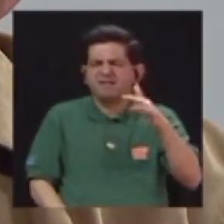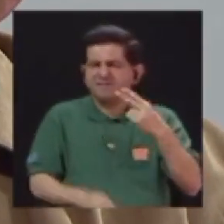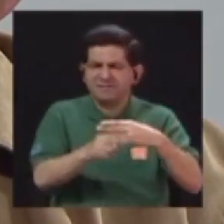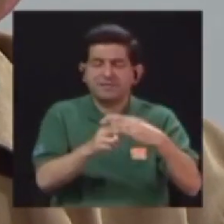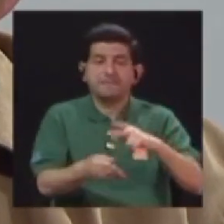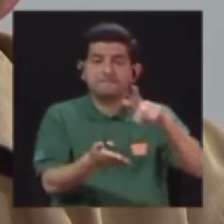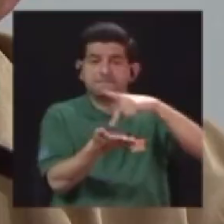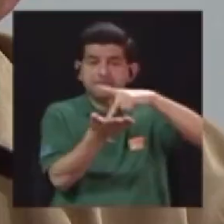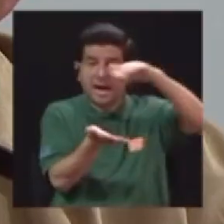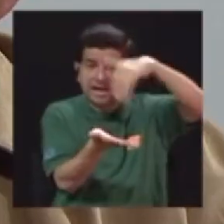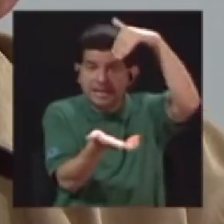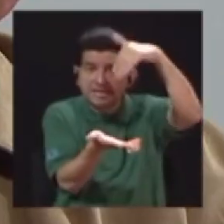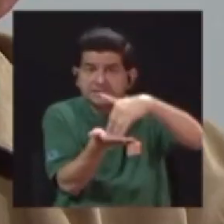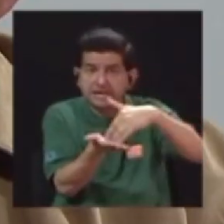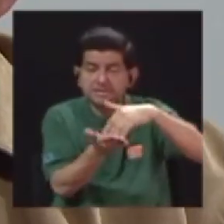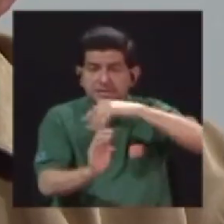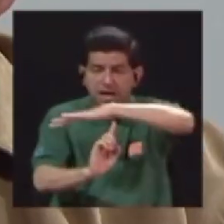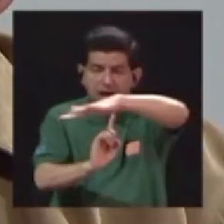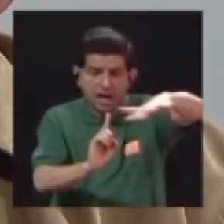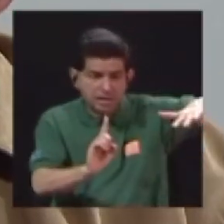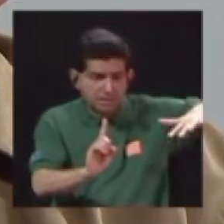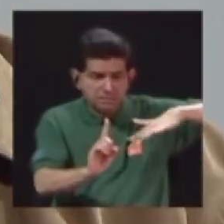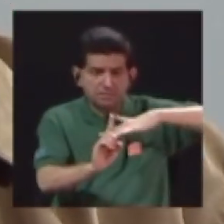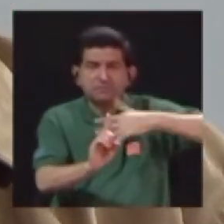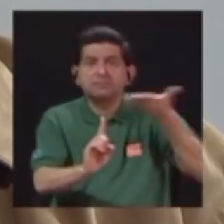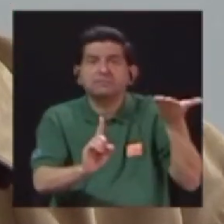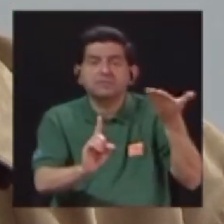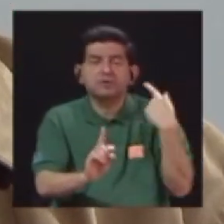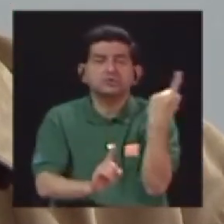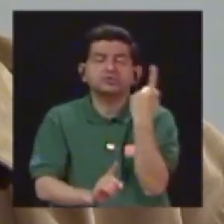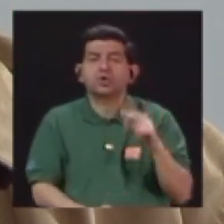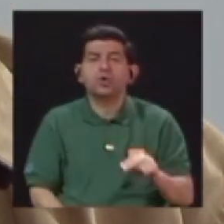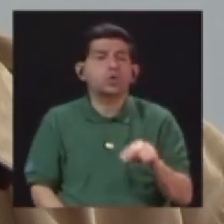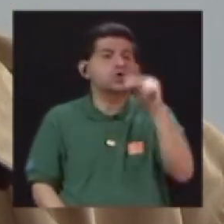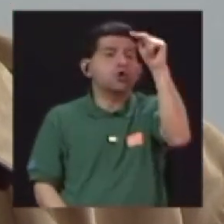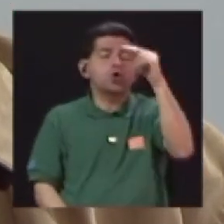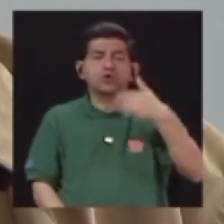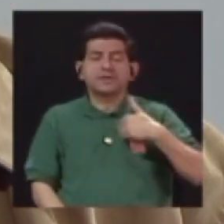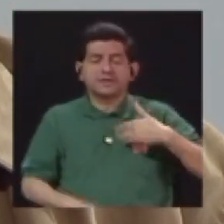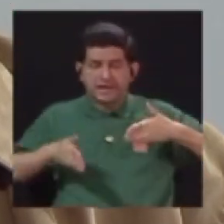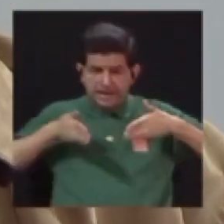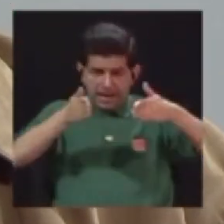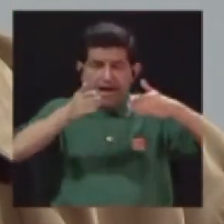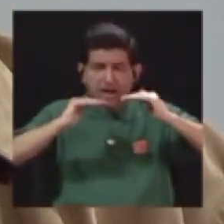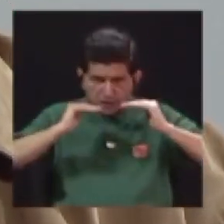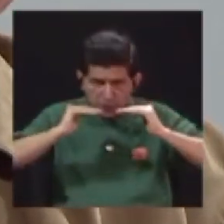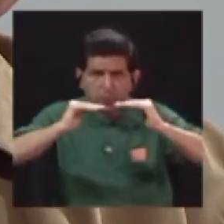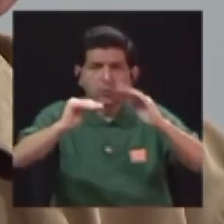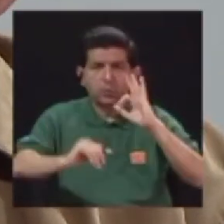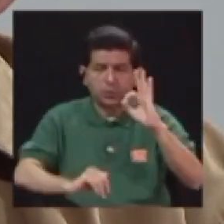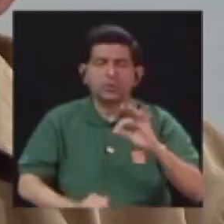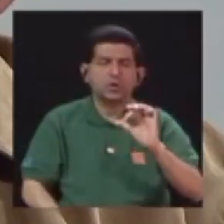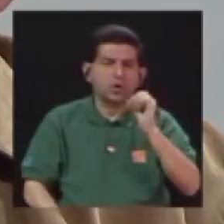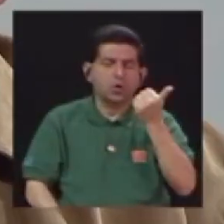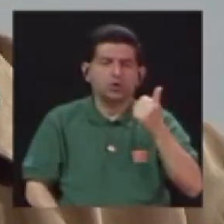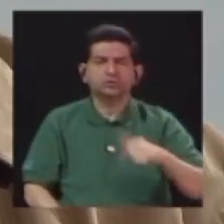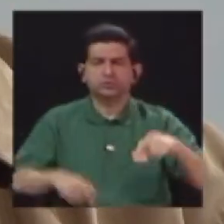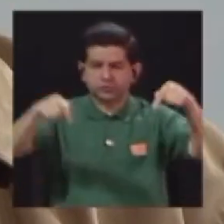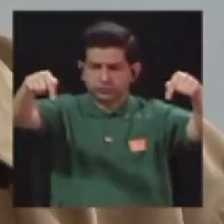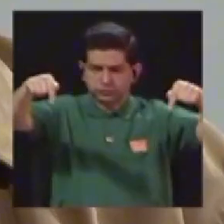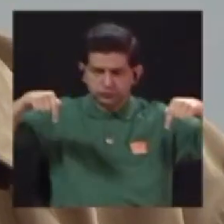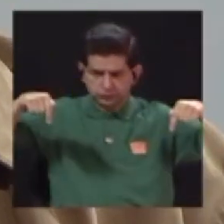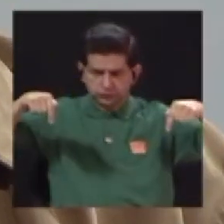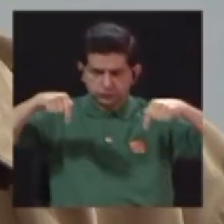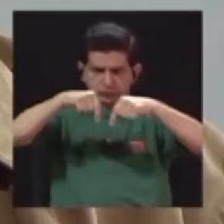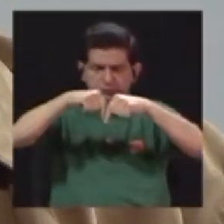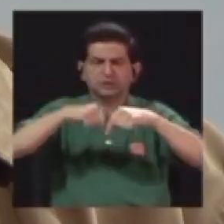Parque Central estaba rodeado solo por el costado norte de una calle pavimentada. Por los otros 3 costados era de tierra